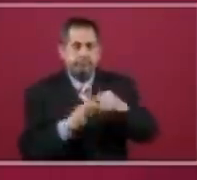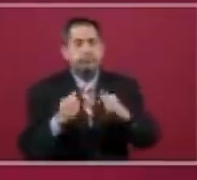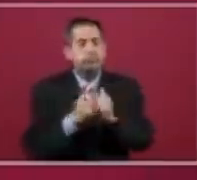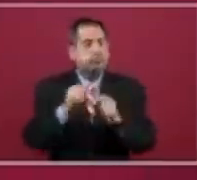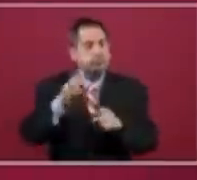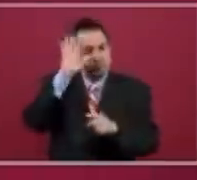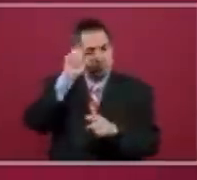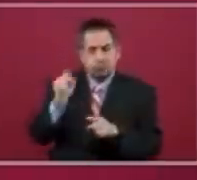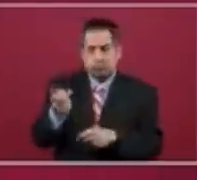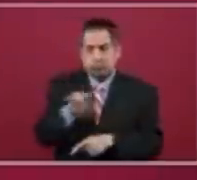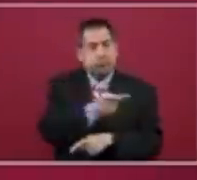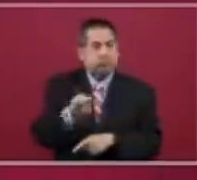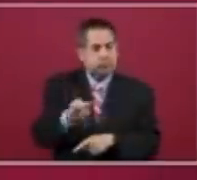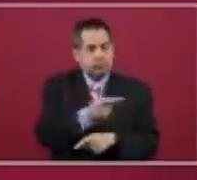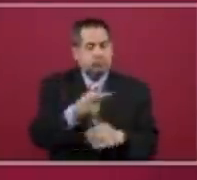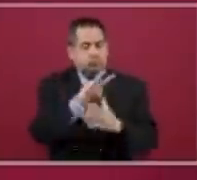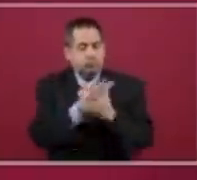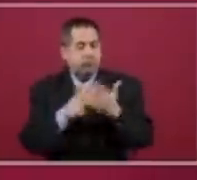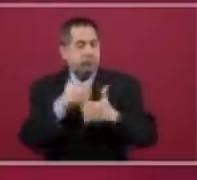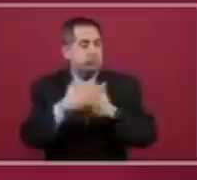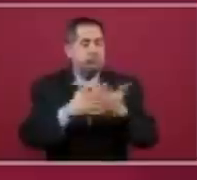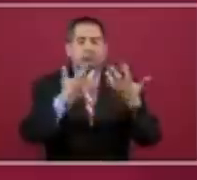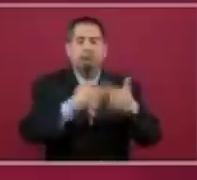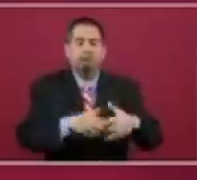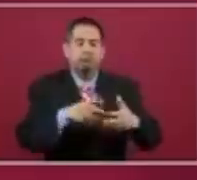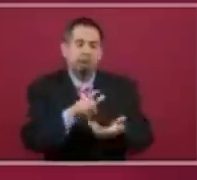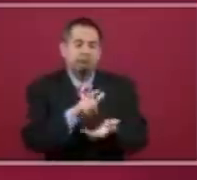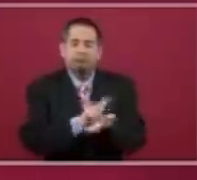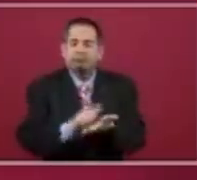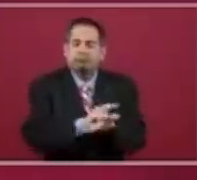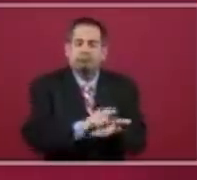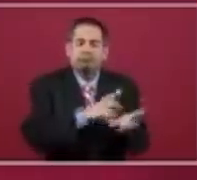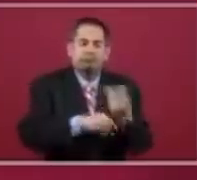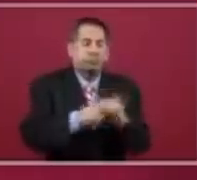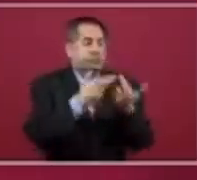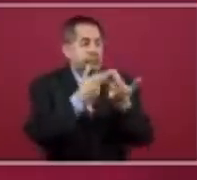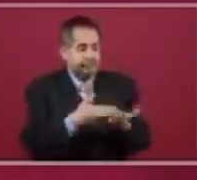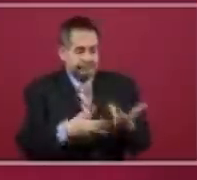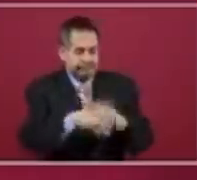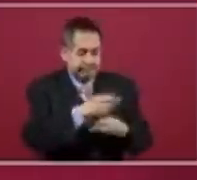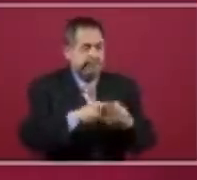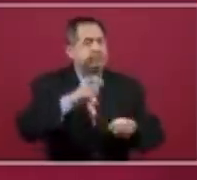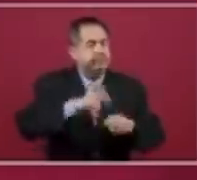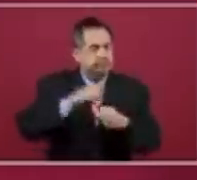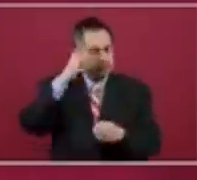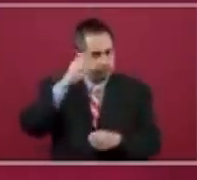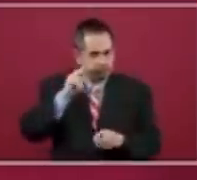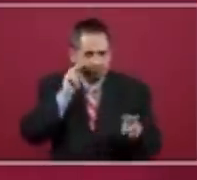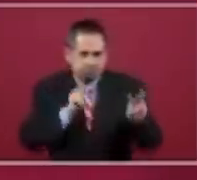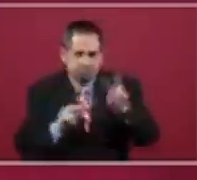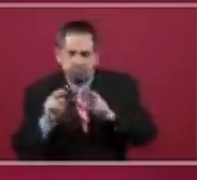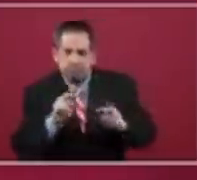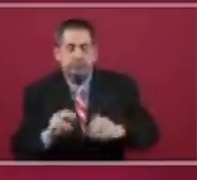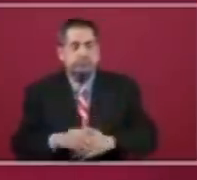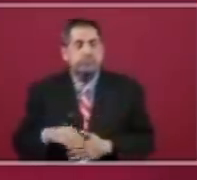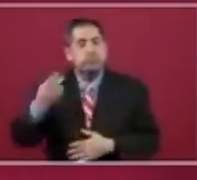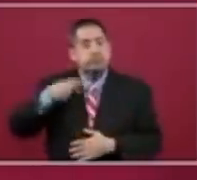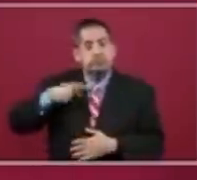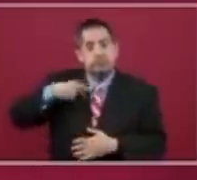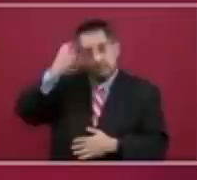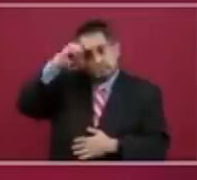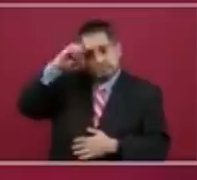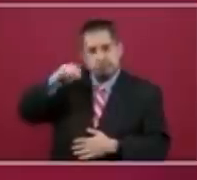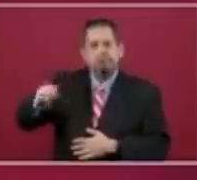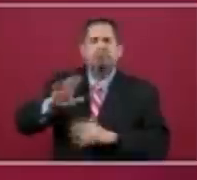Morelos y el tratamiento en la planta de tratamiento de aguas residuales de Cautla. Los expertos ya